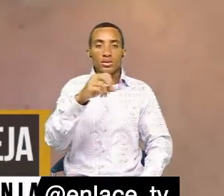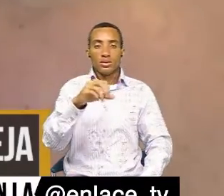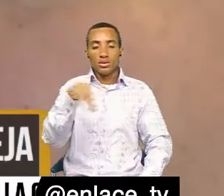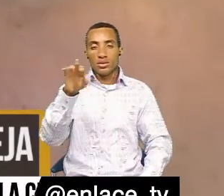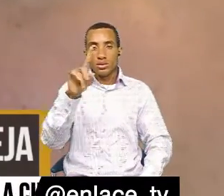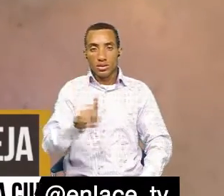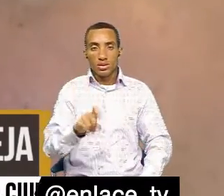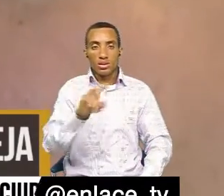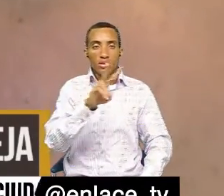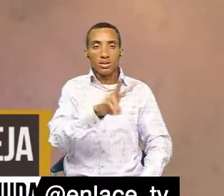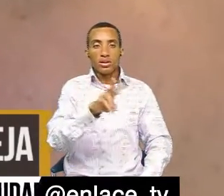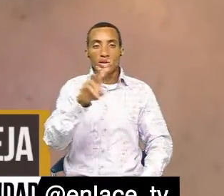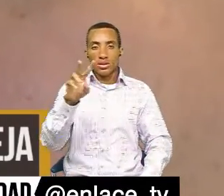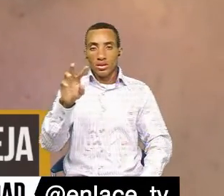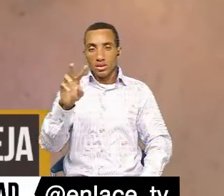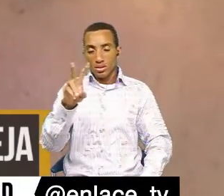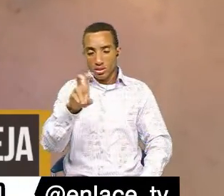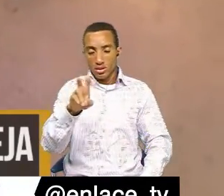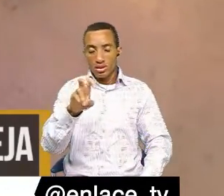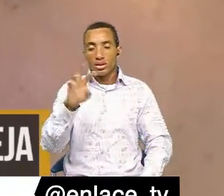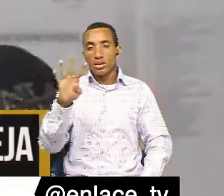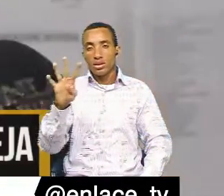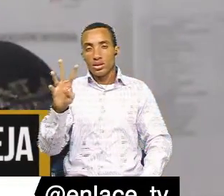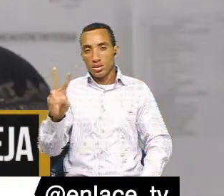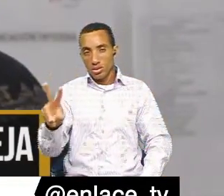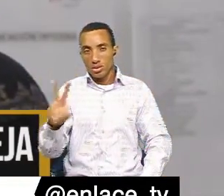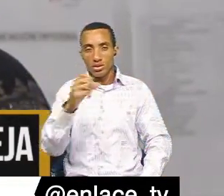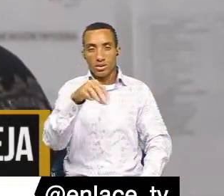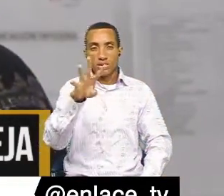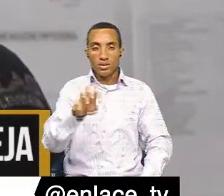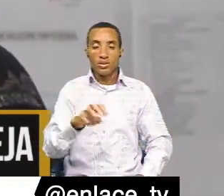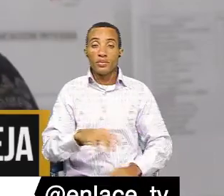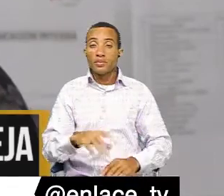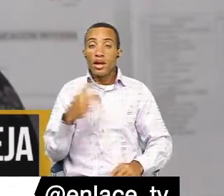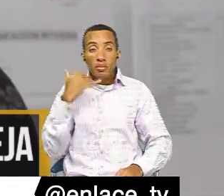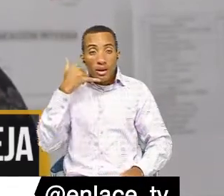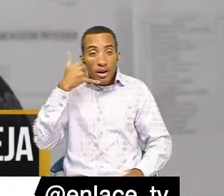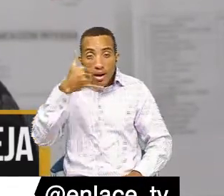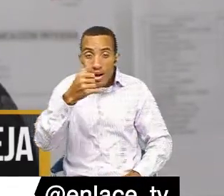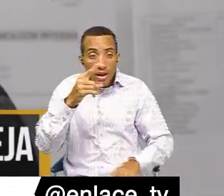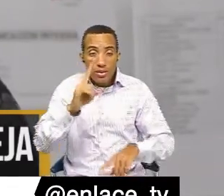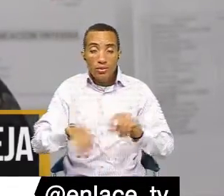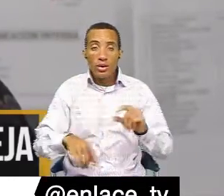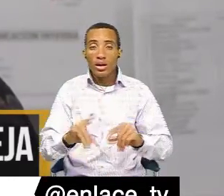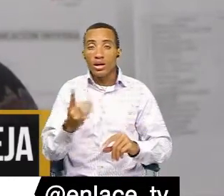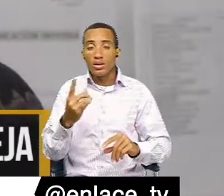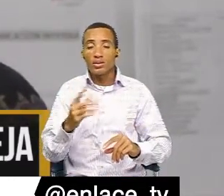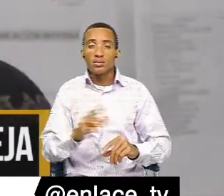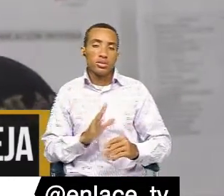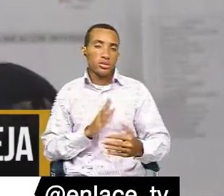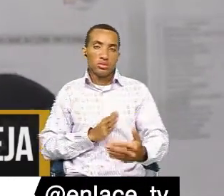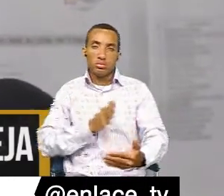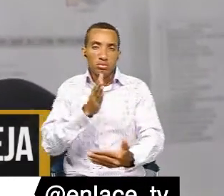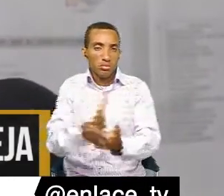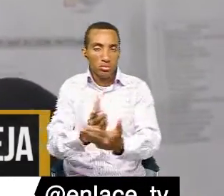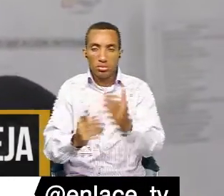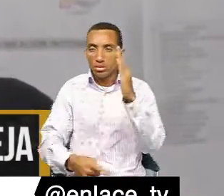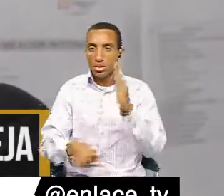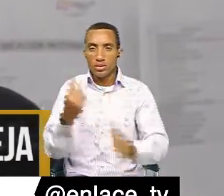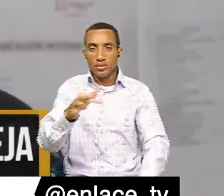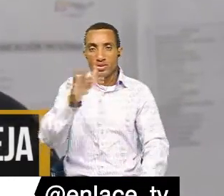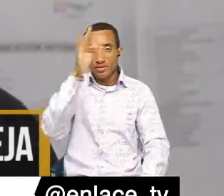310-216-7229. Sí, es bueno que pidan la cita porque así se les da una hora. Ahora, quien no pueda llamar por alguna circunstancia, pues va al centro médico, nos espera, porque